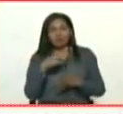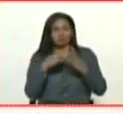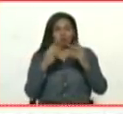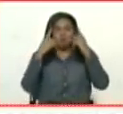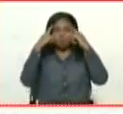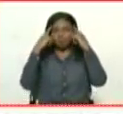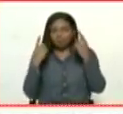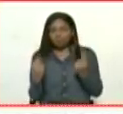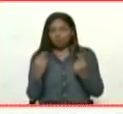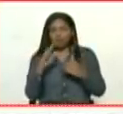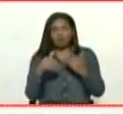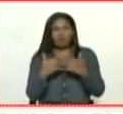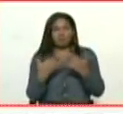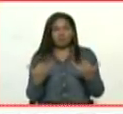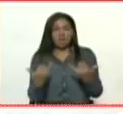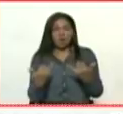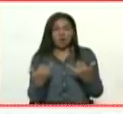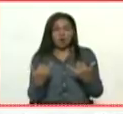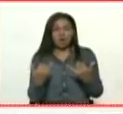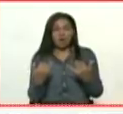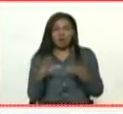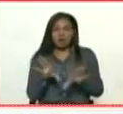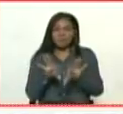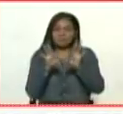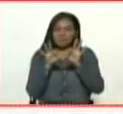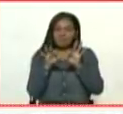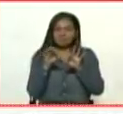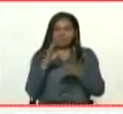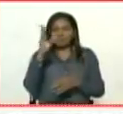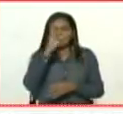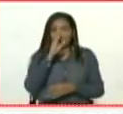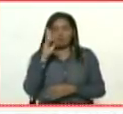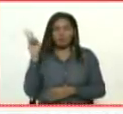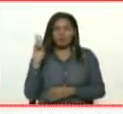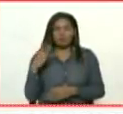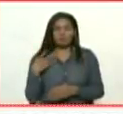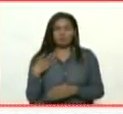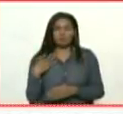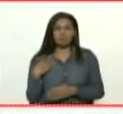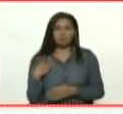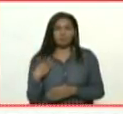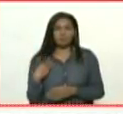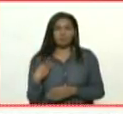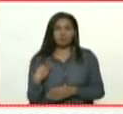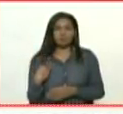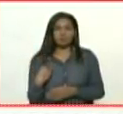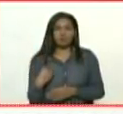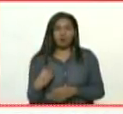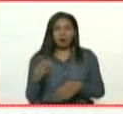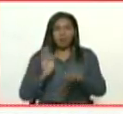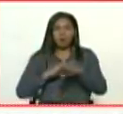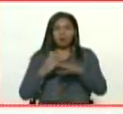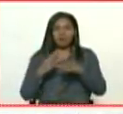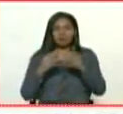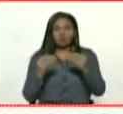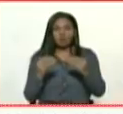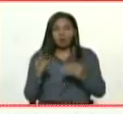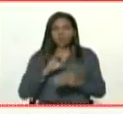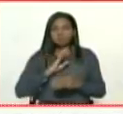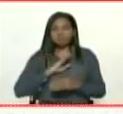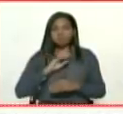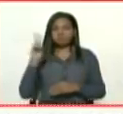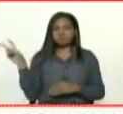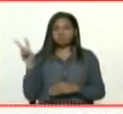profesionales, a los especialistas del Banco de Venezuela, porque todo esto es Made in Venezuela,